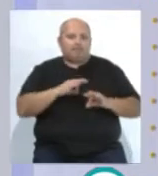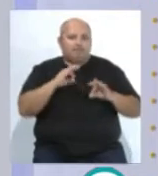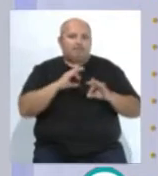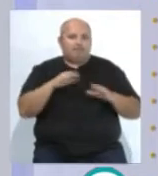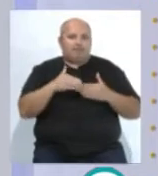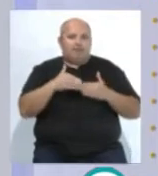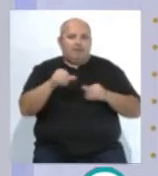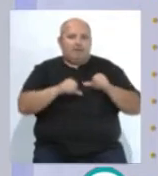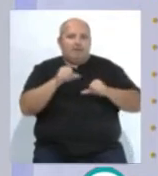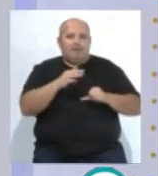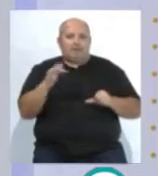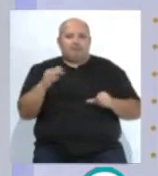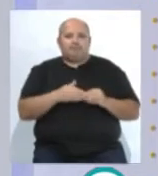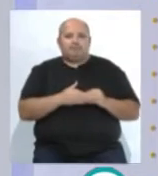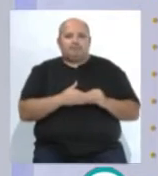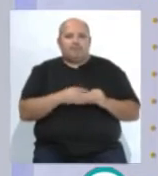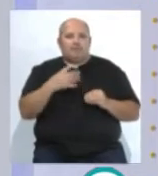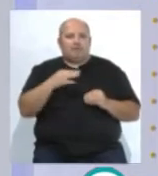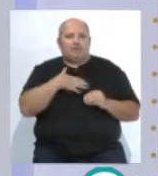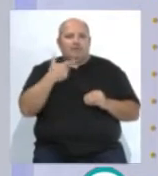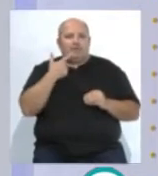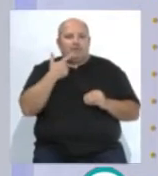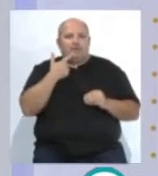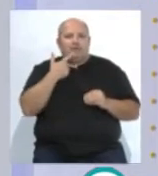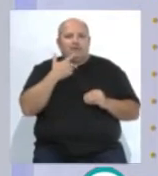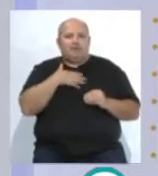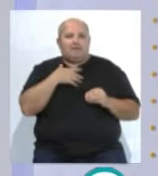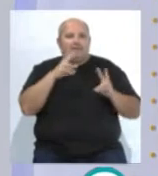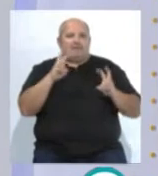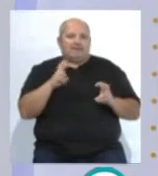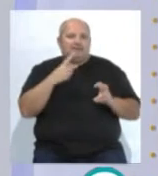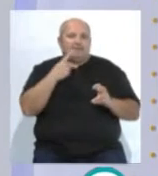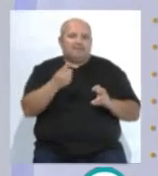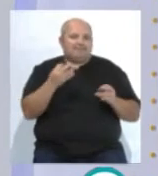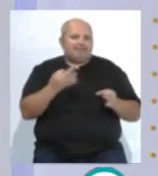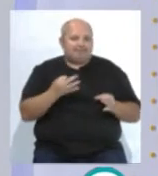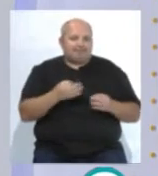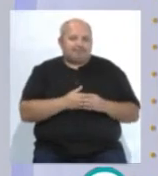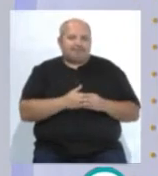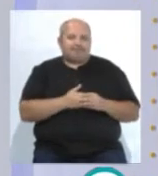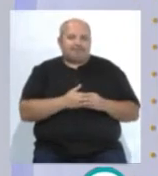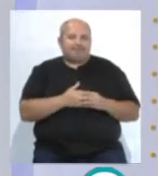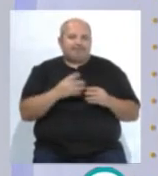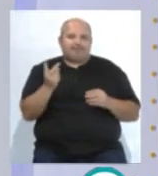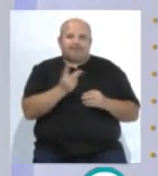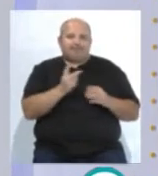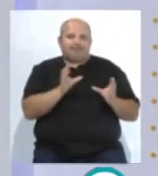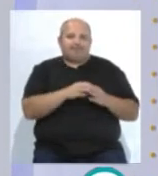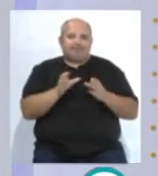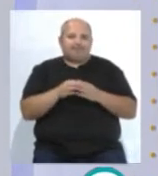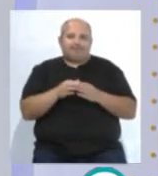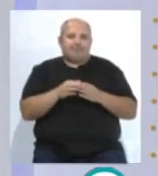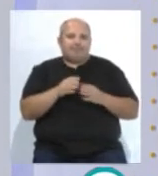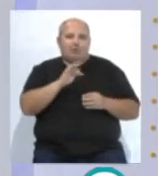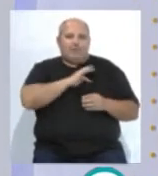está dentro del playoff. Hombre, yo únicamente casi con carácter telegráfico decir que ninguno de los dos